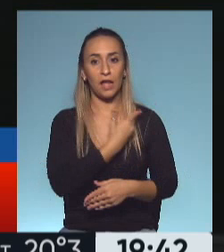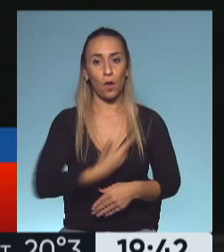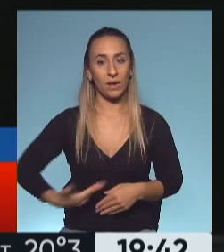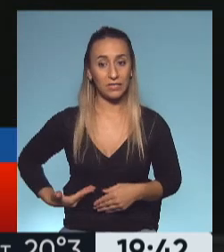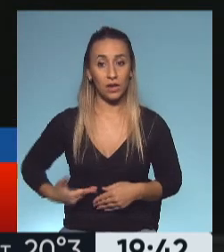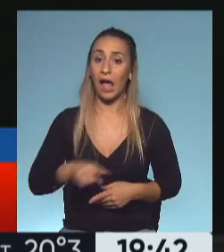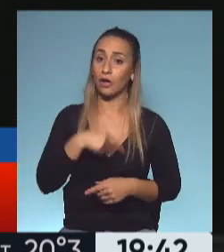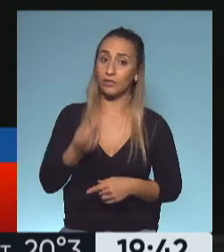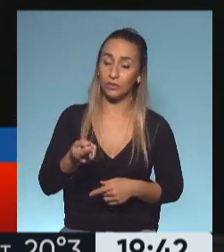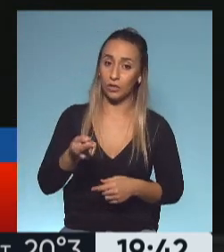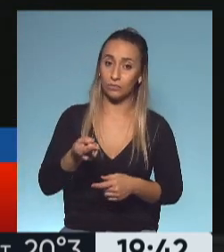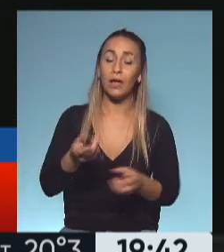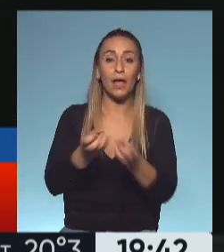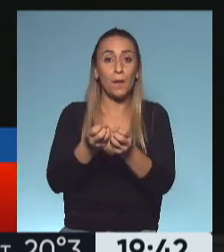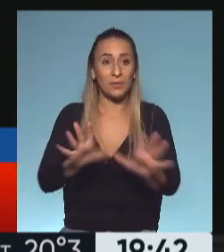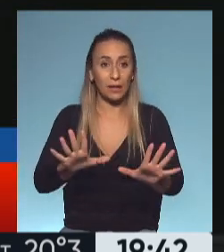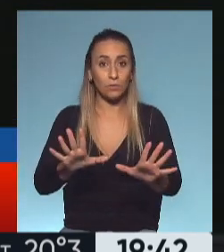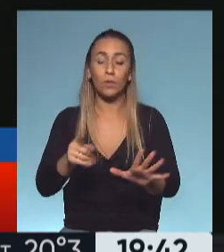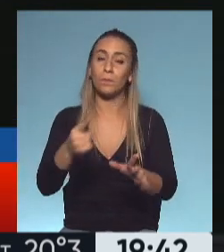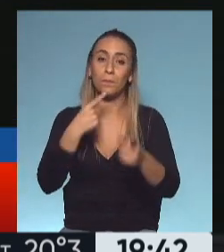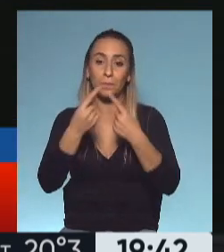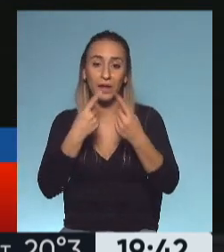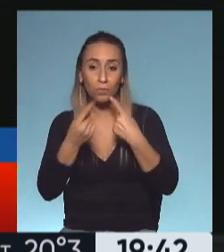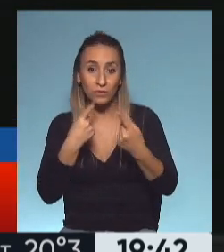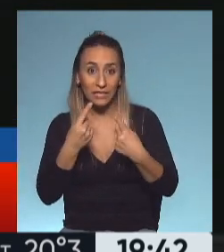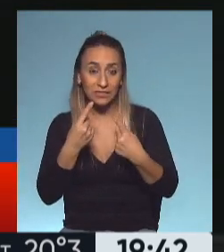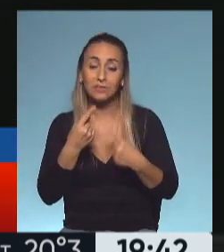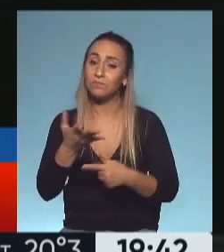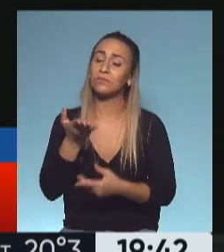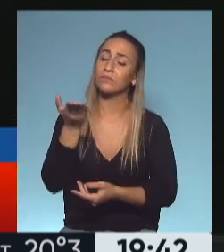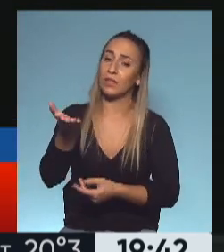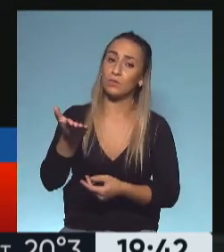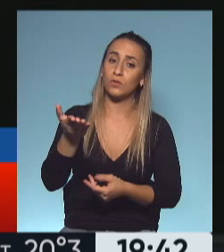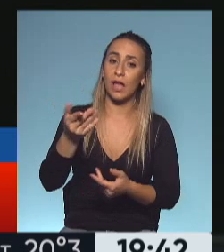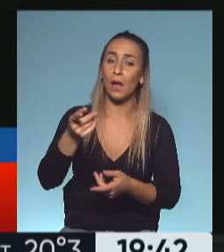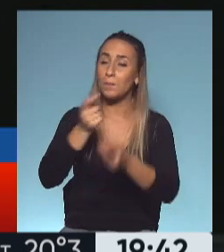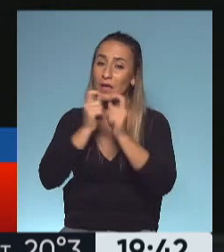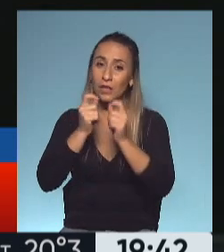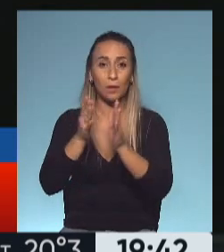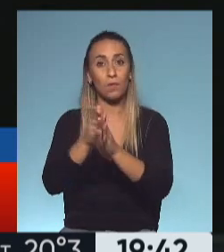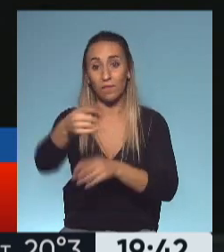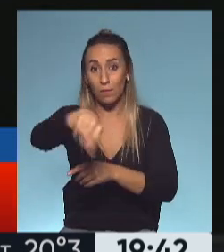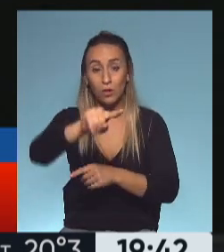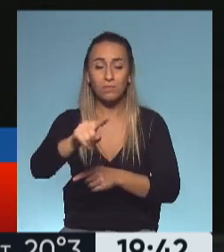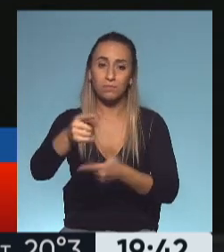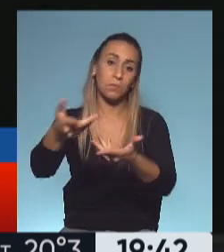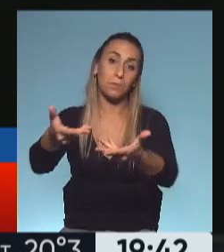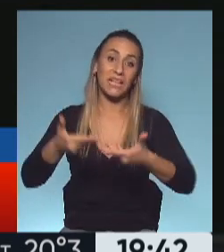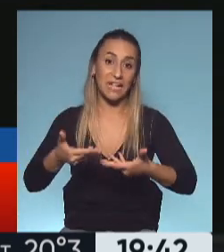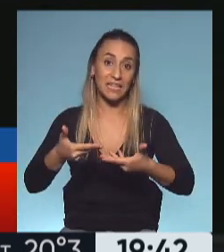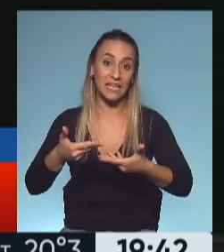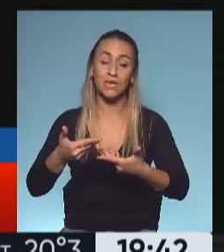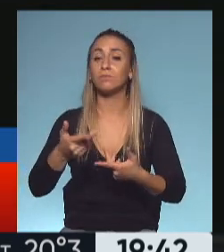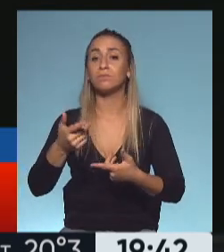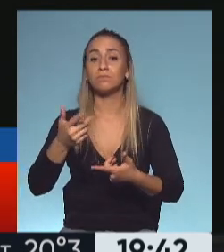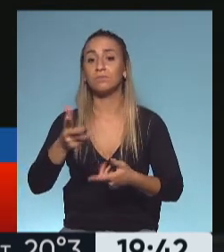A continuación vamos a comenzar con la ronda de preguntas. Le vamos a solicitar a los periodistas, por favor, que se presenten